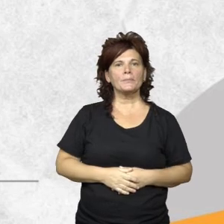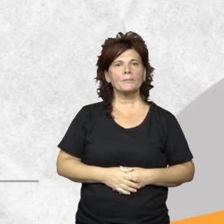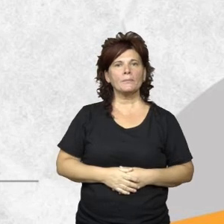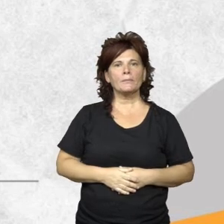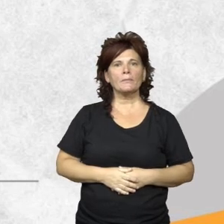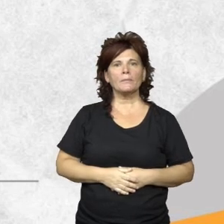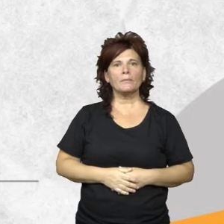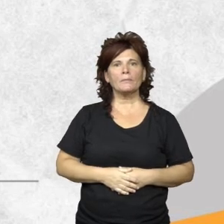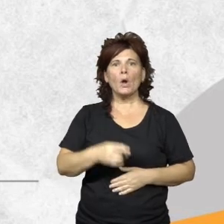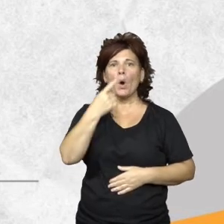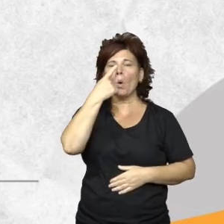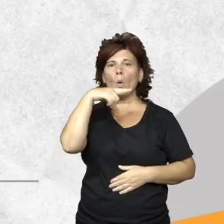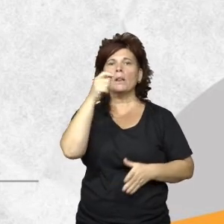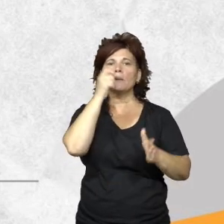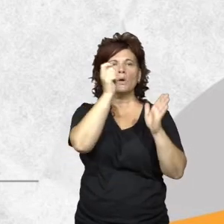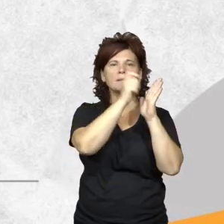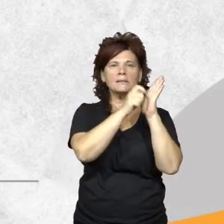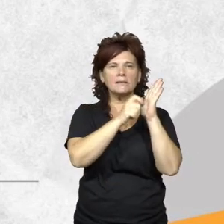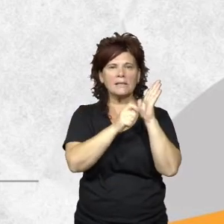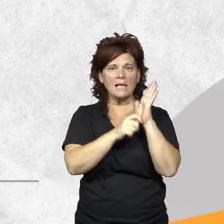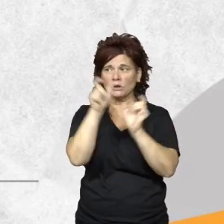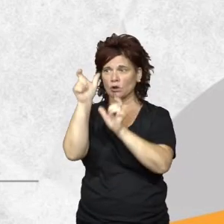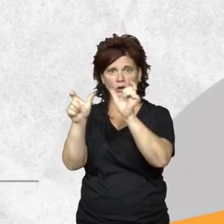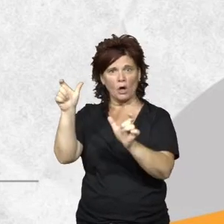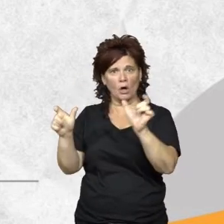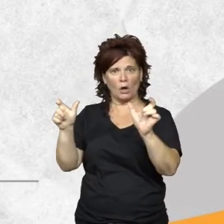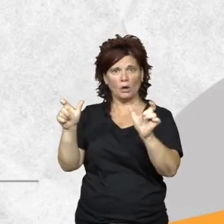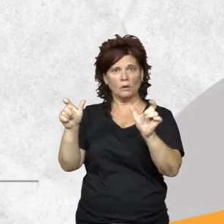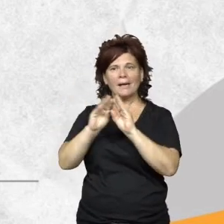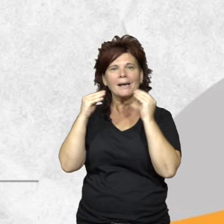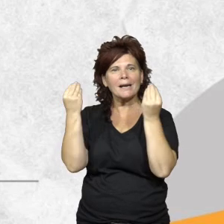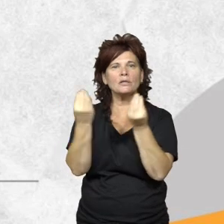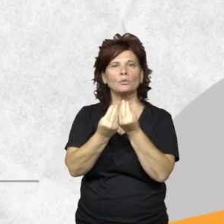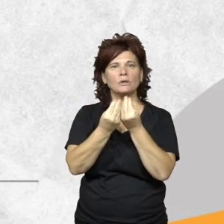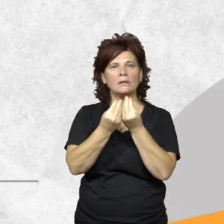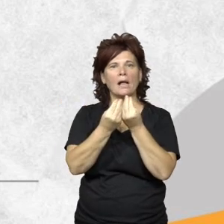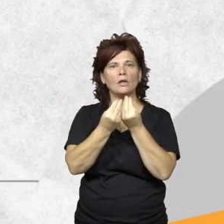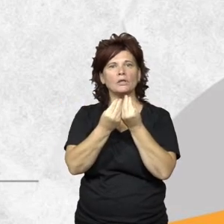En el último censo poblacional dio que somos